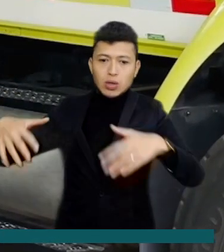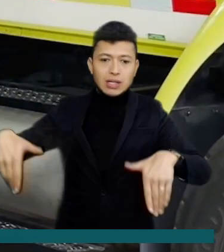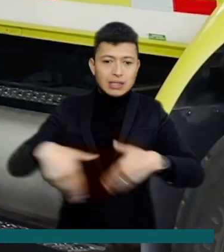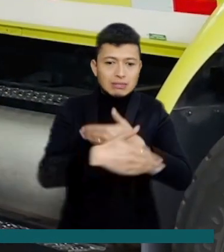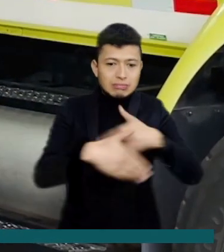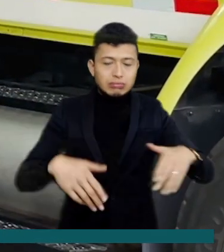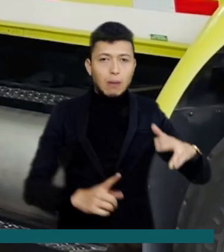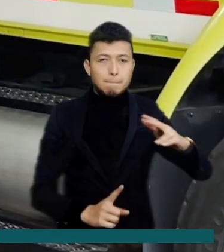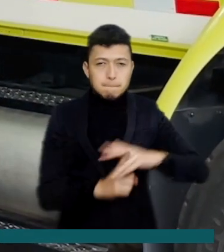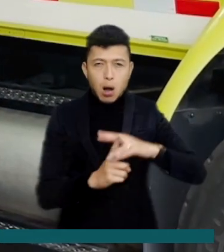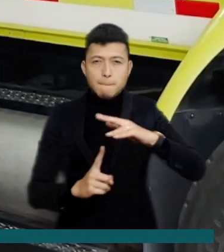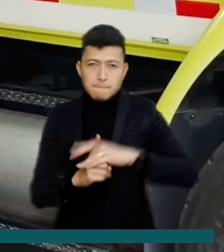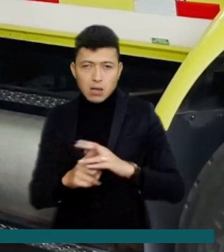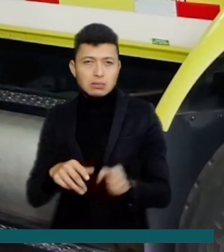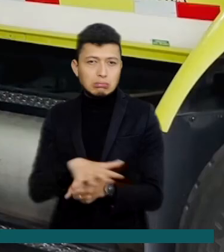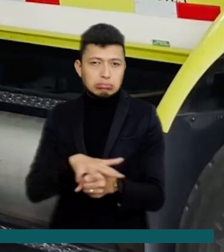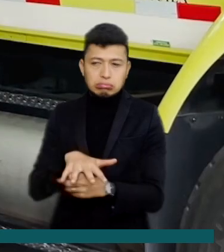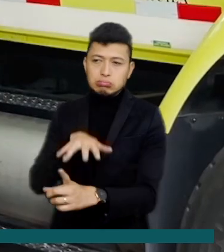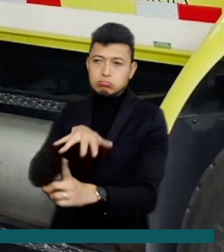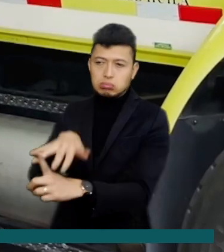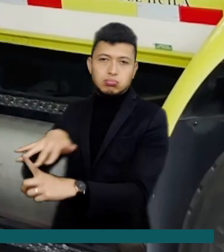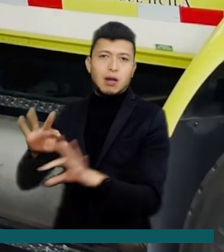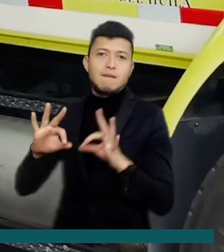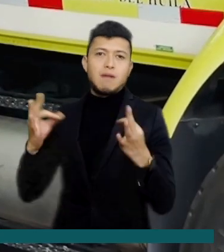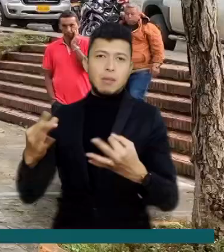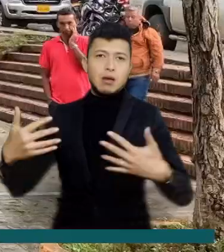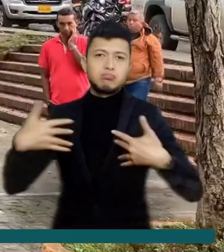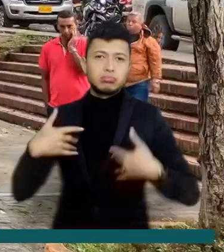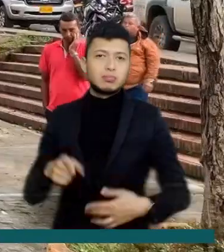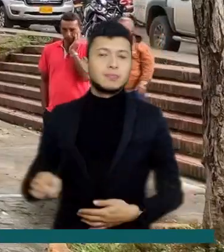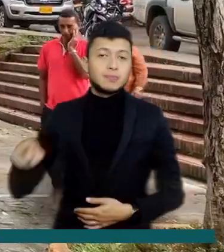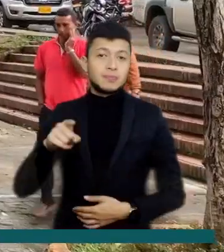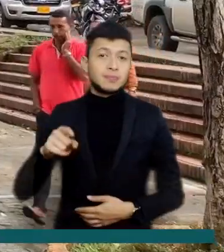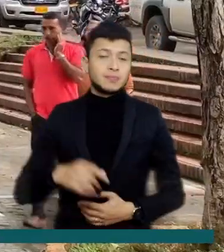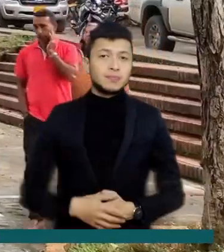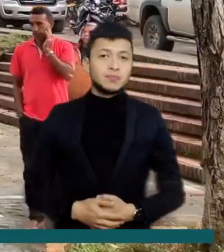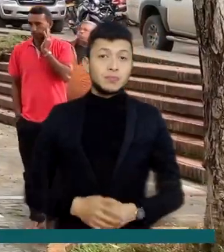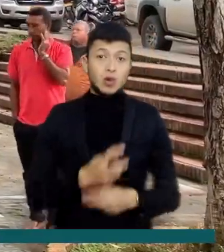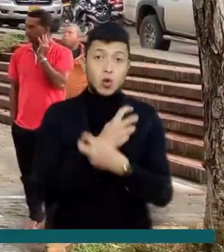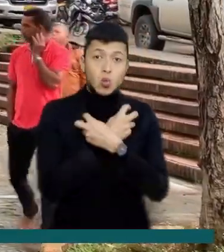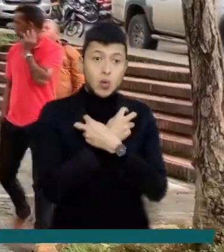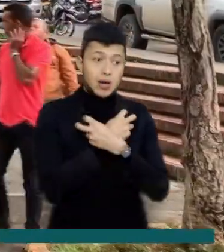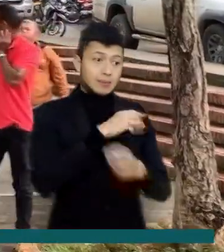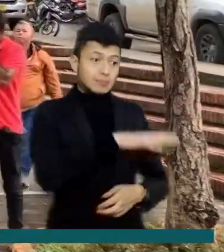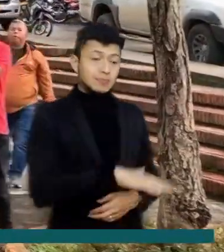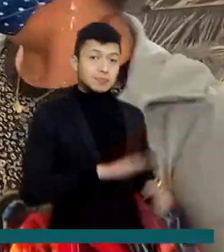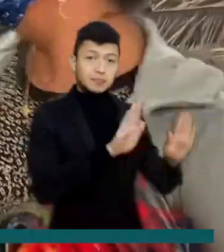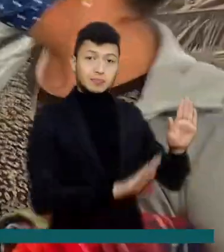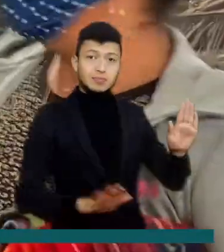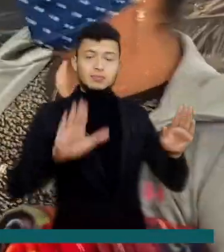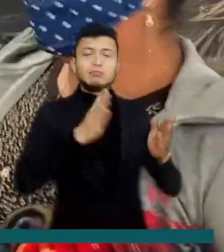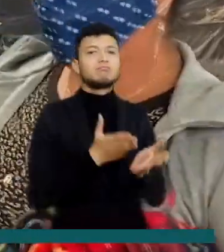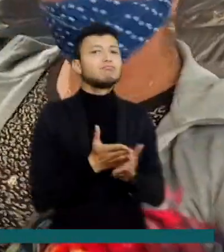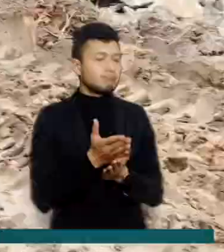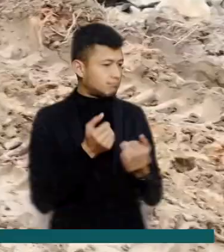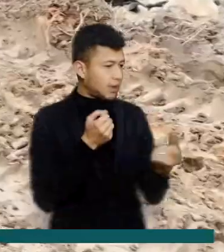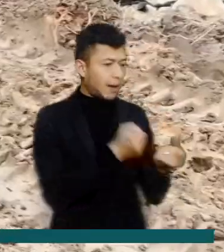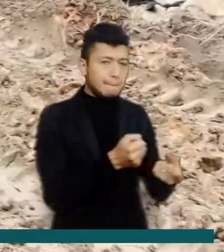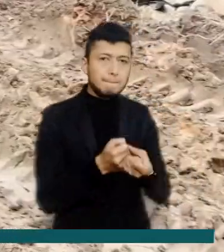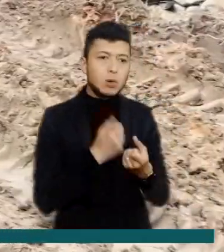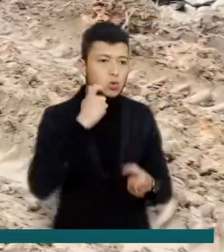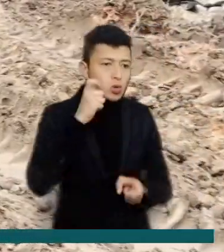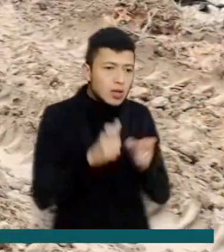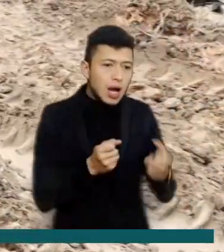percances viales que tienen a cientos de familias afectadas. En el departamento del Huila se mantiene el apoyo con la entrega de ayudas